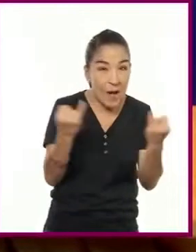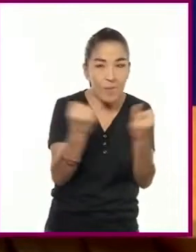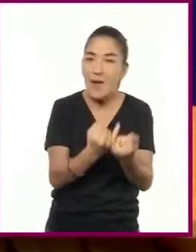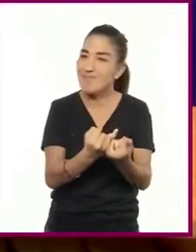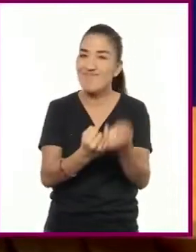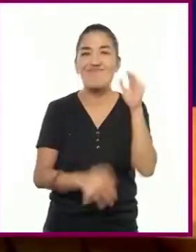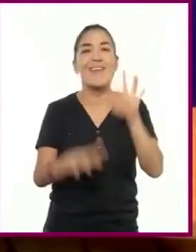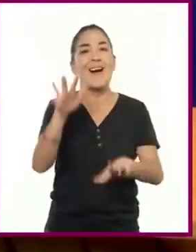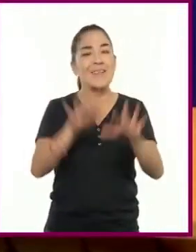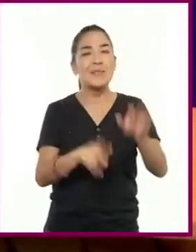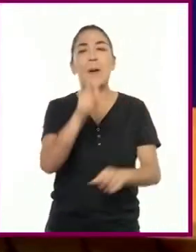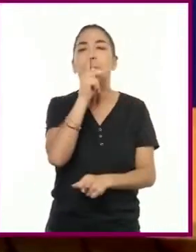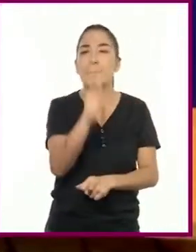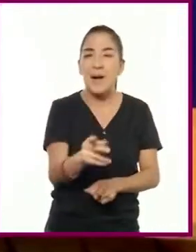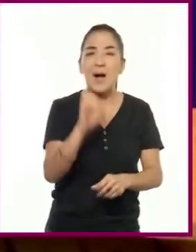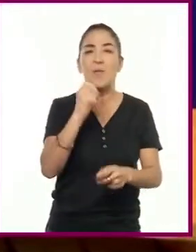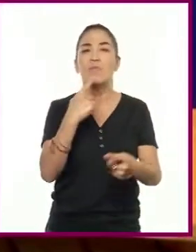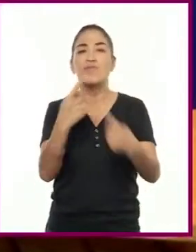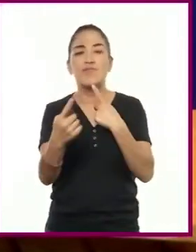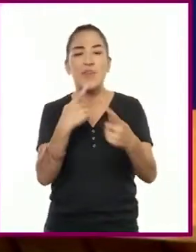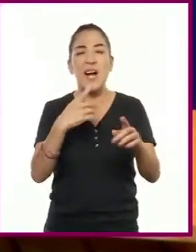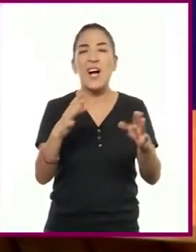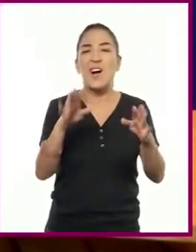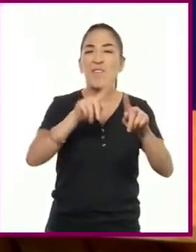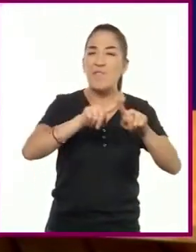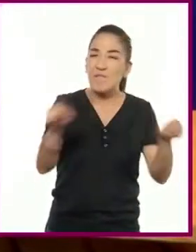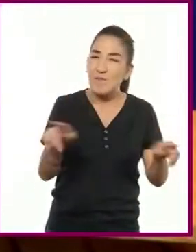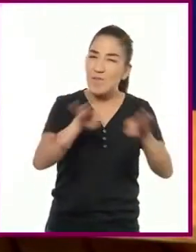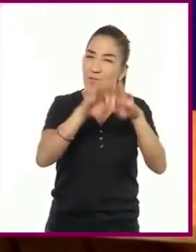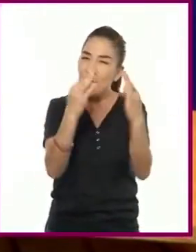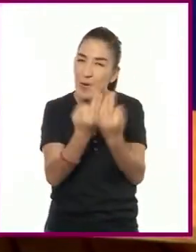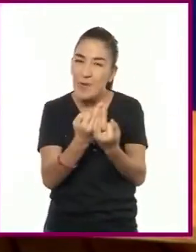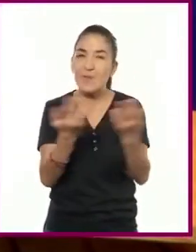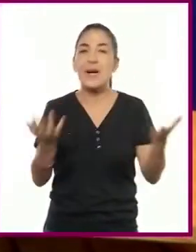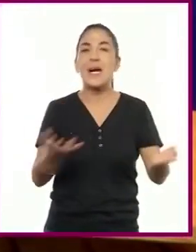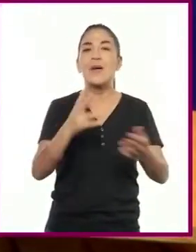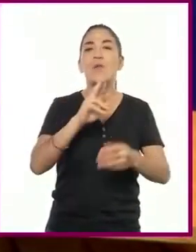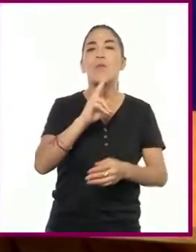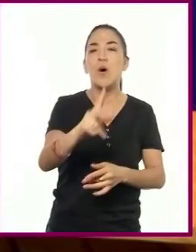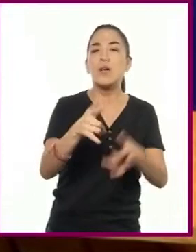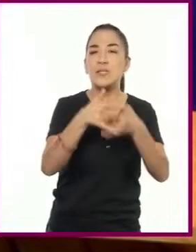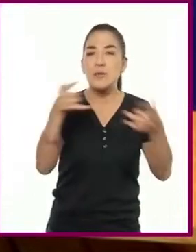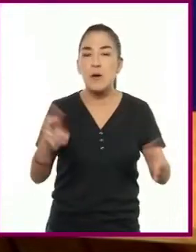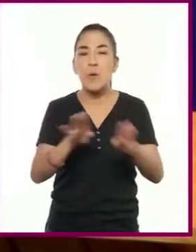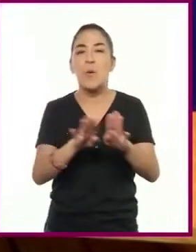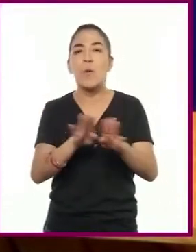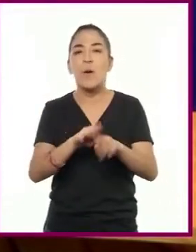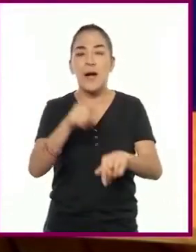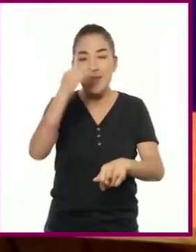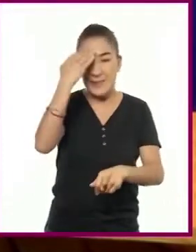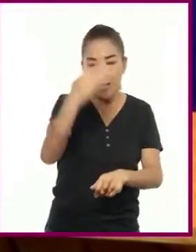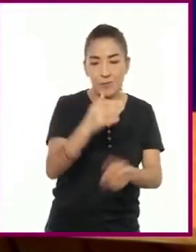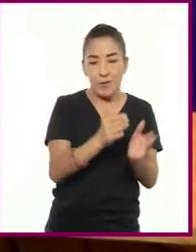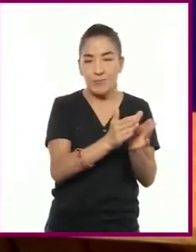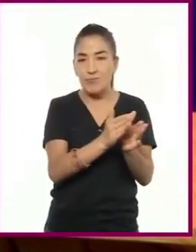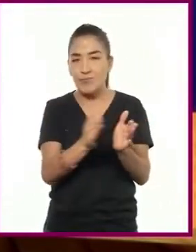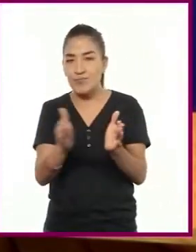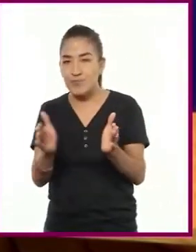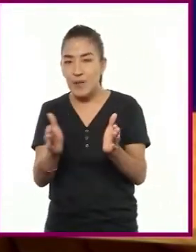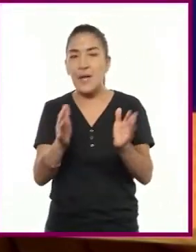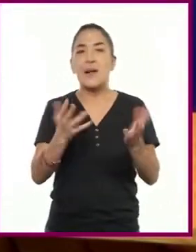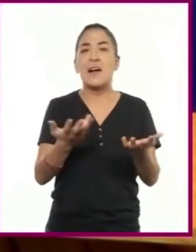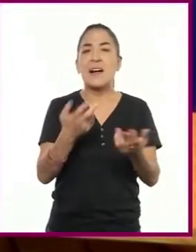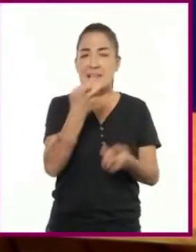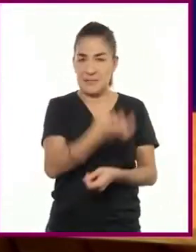se usan palabras o diálogos de cierta forma o los narradores ocupan un espacio determinado. No sé si esto sea